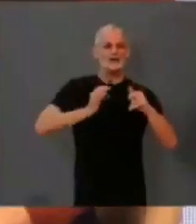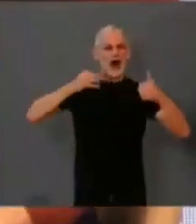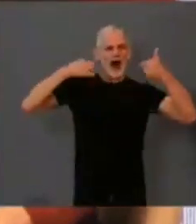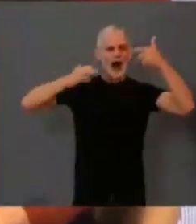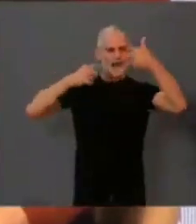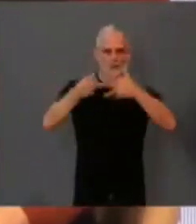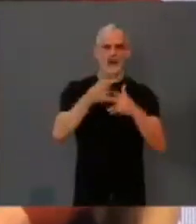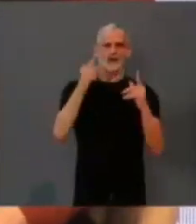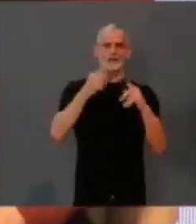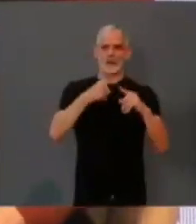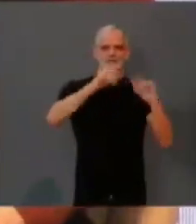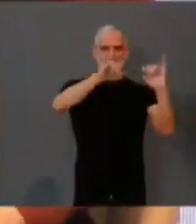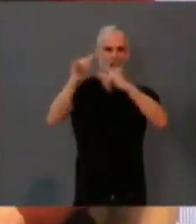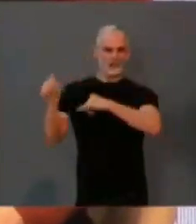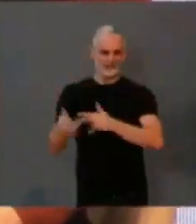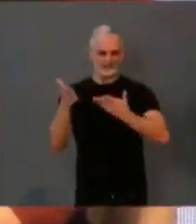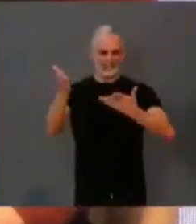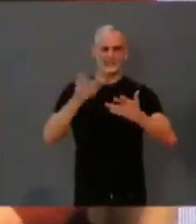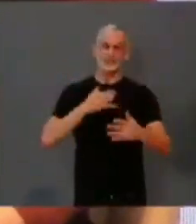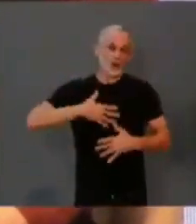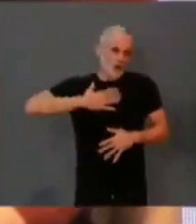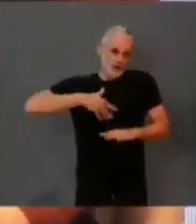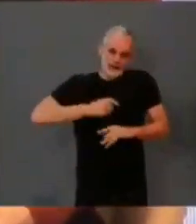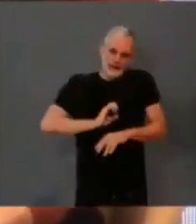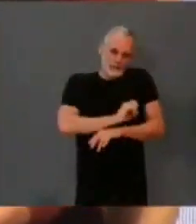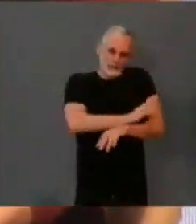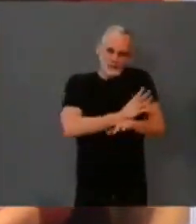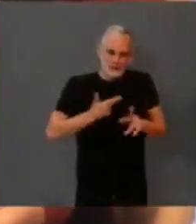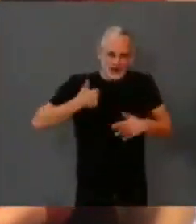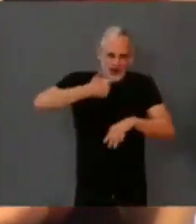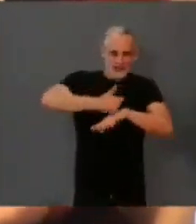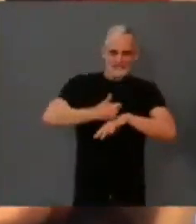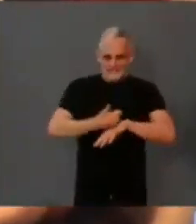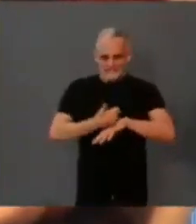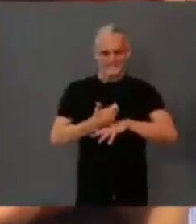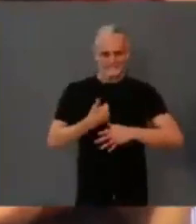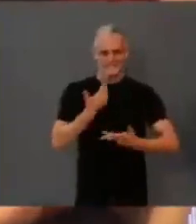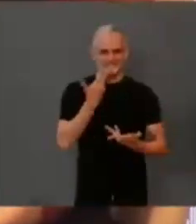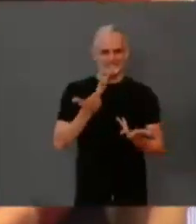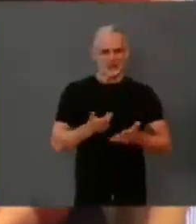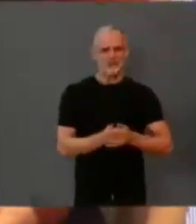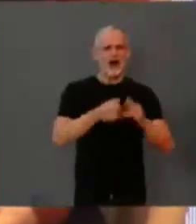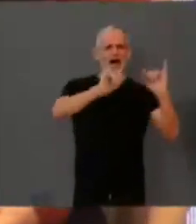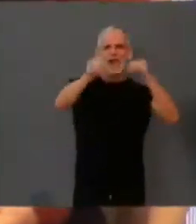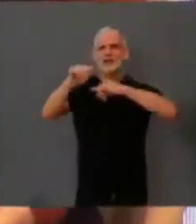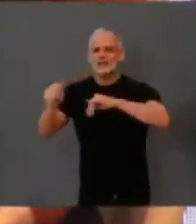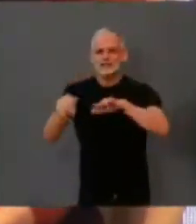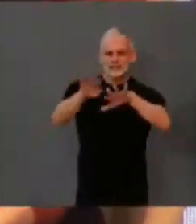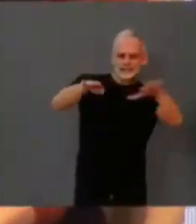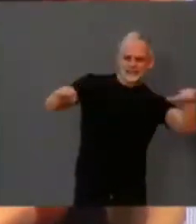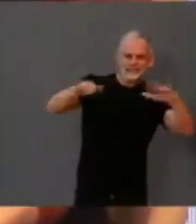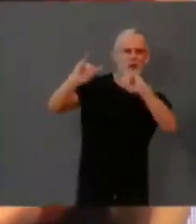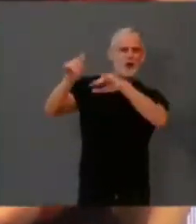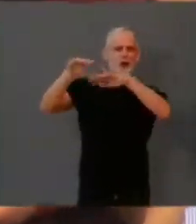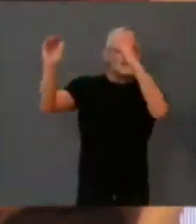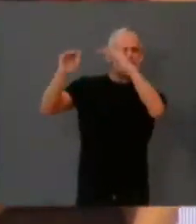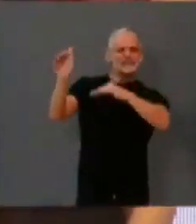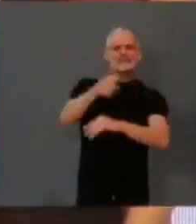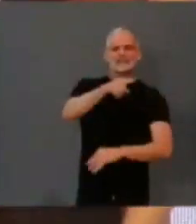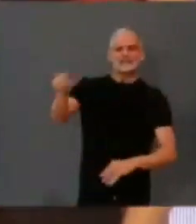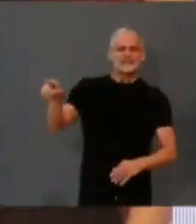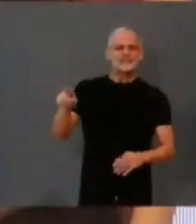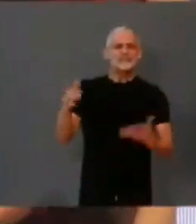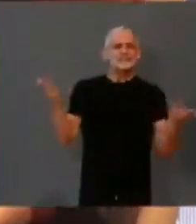realmente muy contenta muy emocionada de estar acá las adolescencias y juventudes están realmente